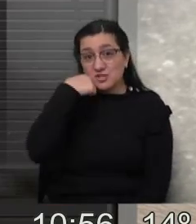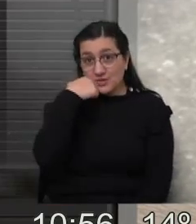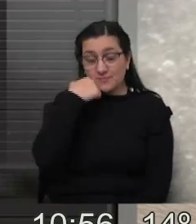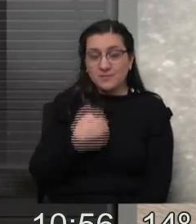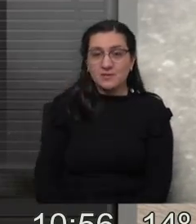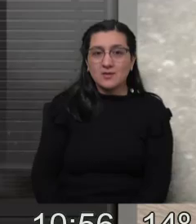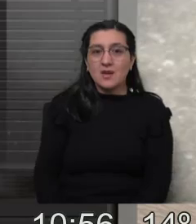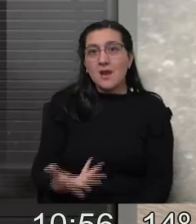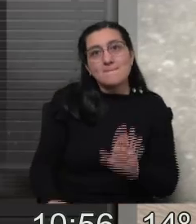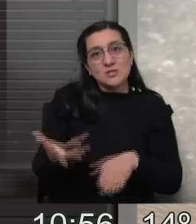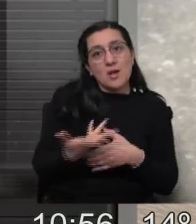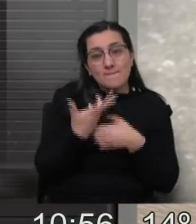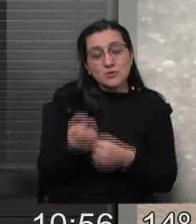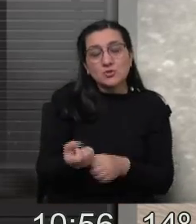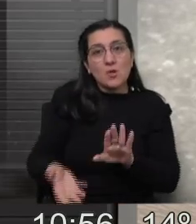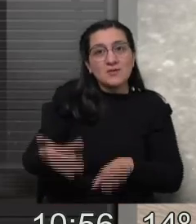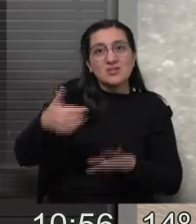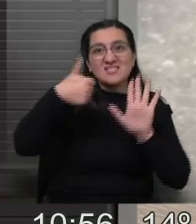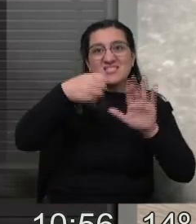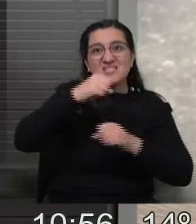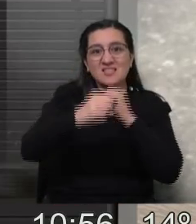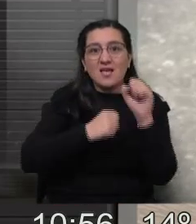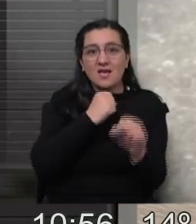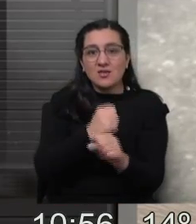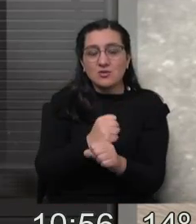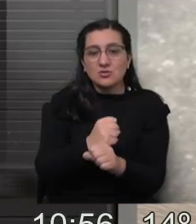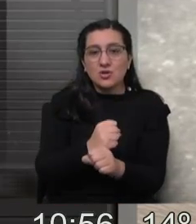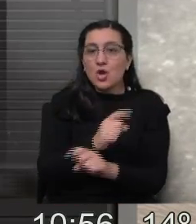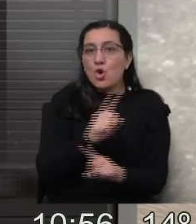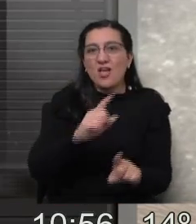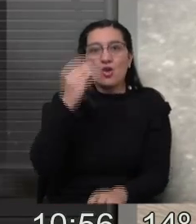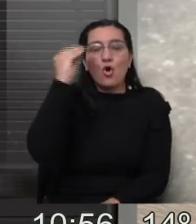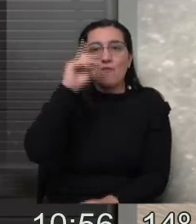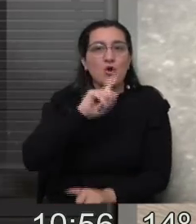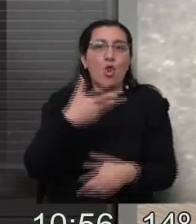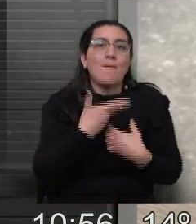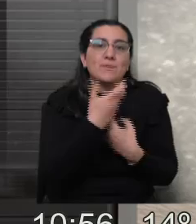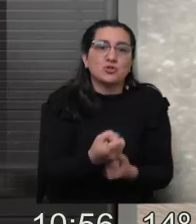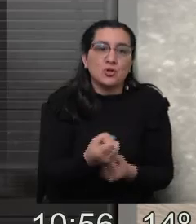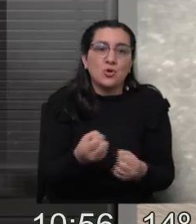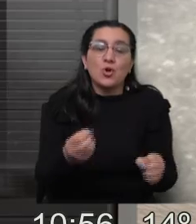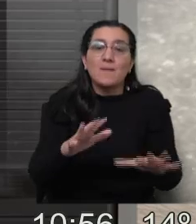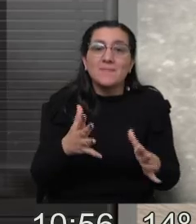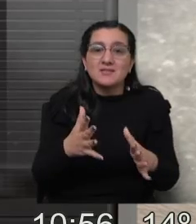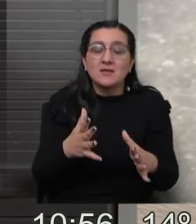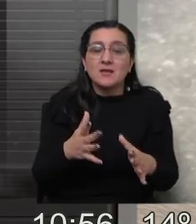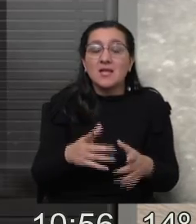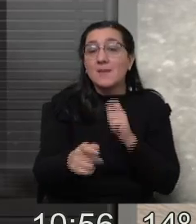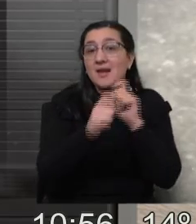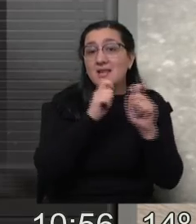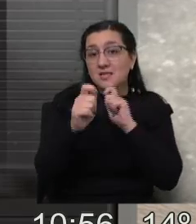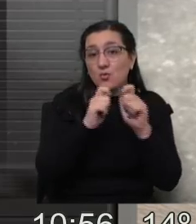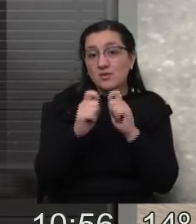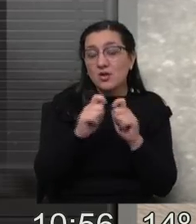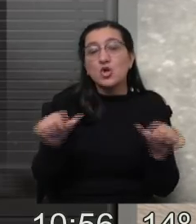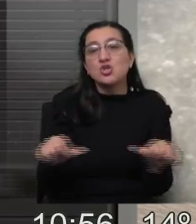mayor apoyo se da entre los mayores de 60 años. No es que los jóvenes no lo apoyen. Lo que pasa es que para las encuestas no